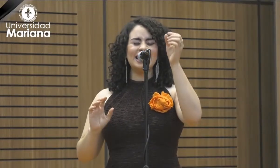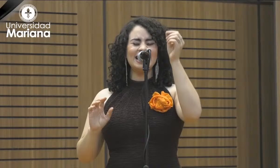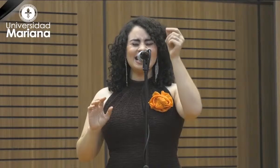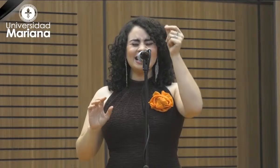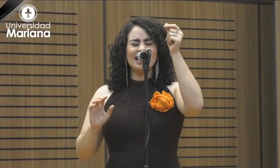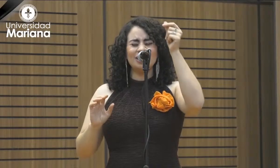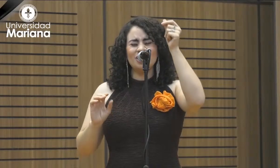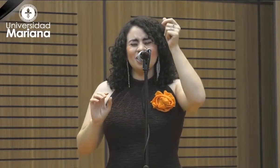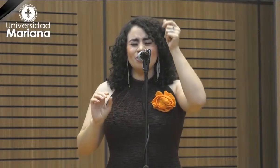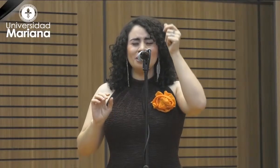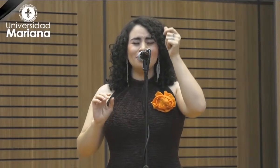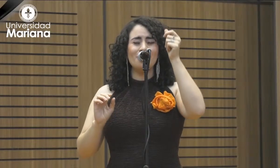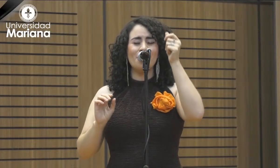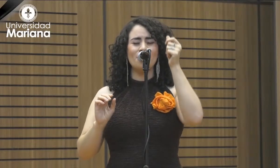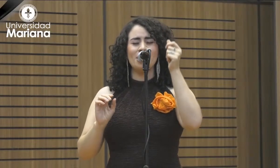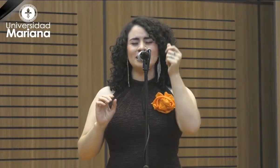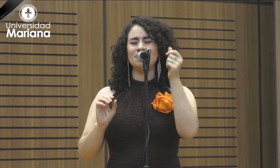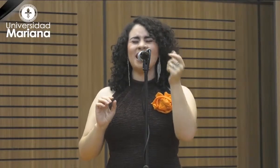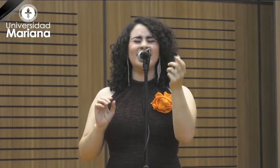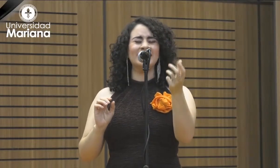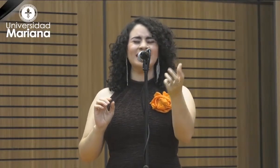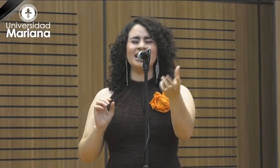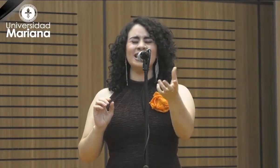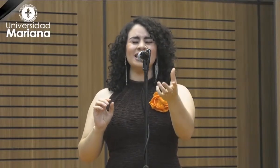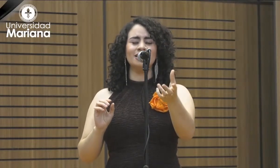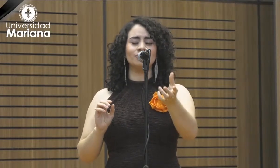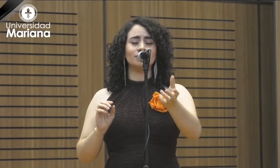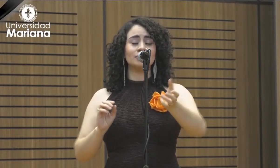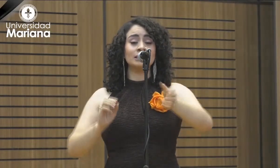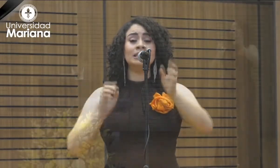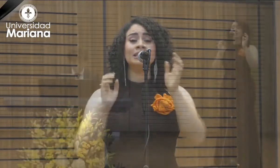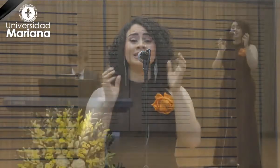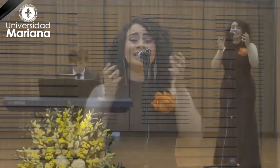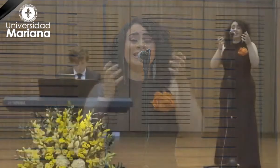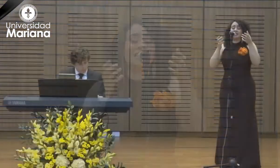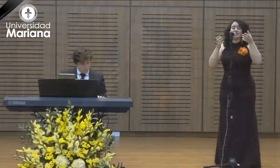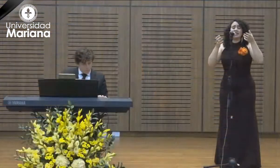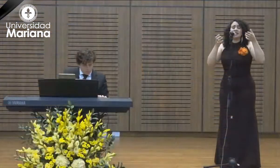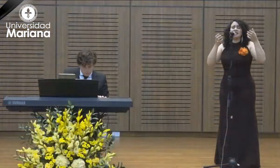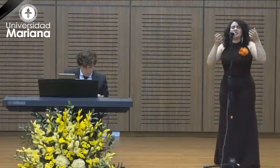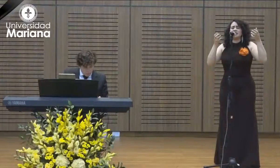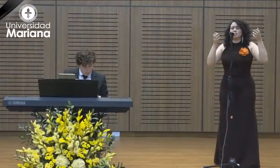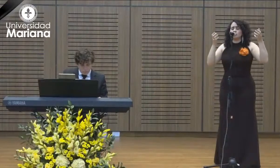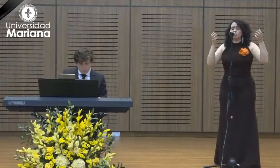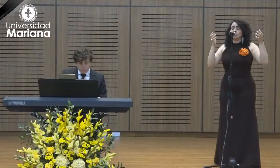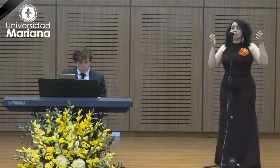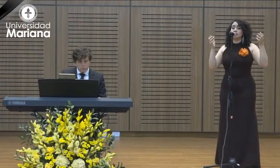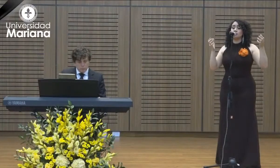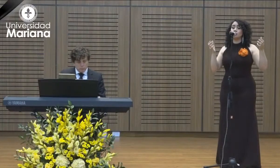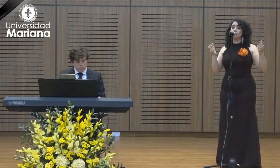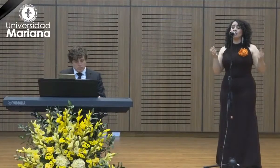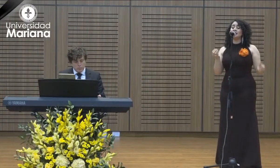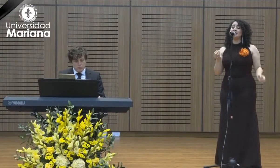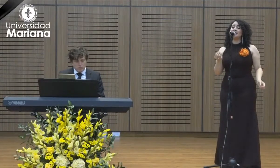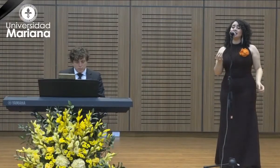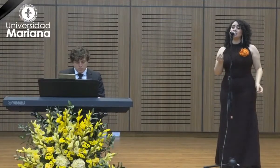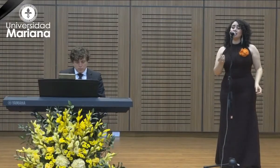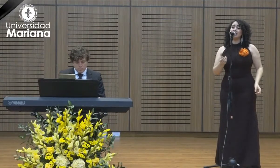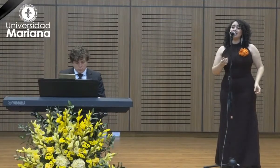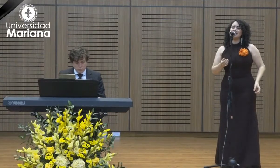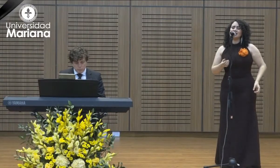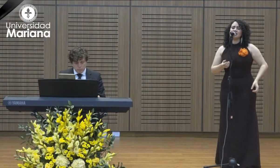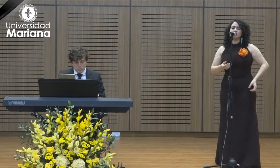molinerita querida, todo el oro es para ti. Tierra, tierra del sol, Chambú,